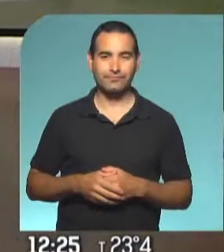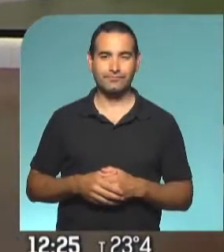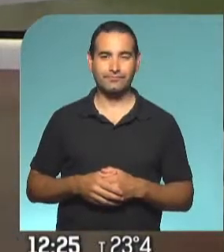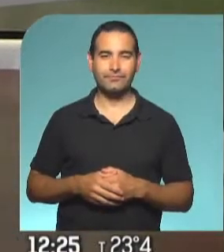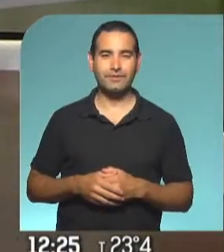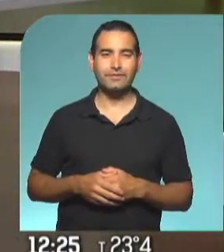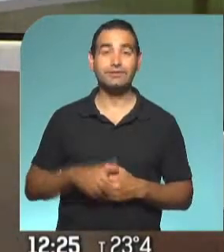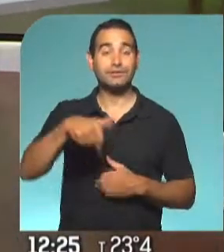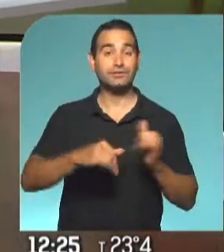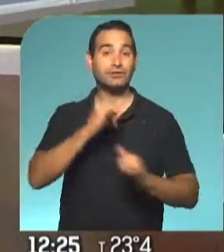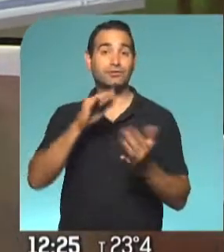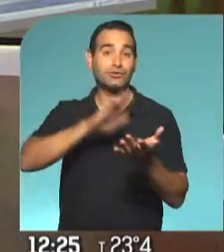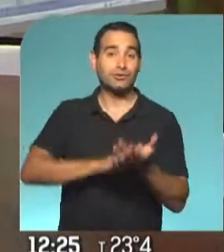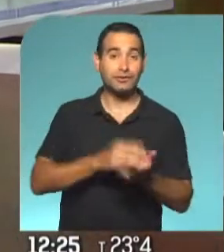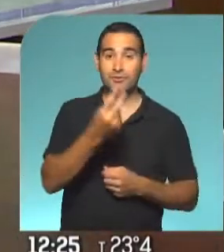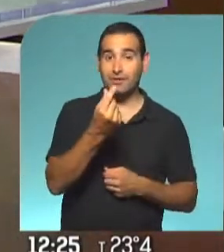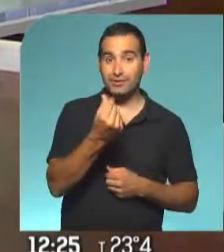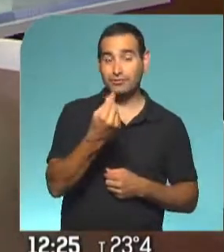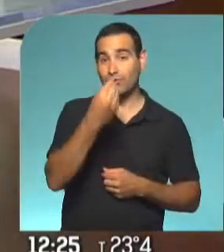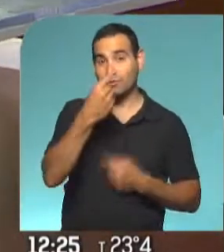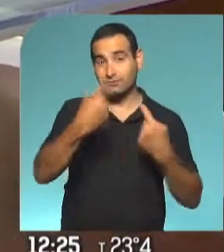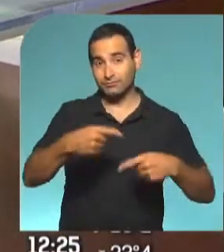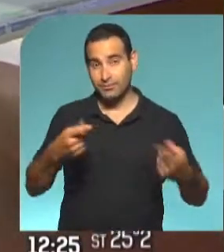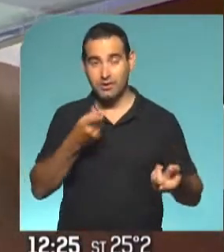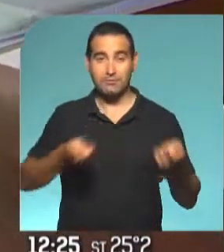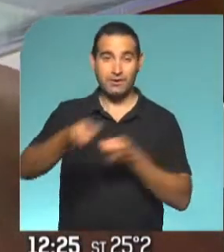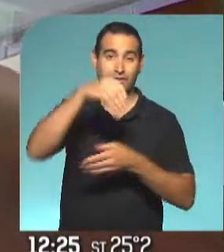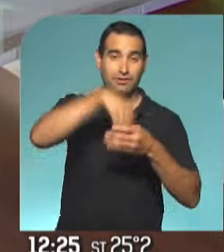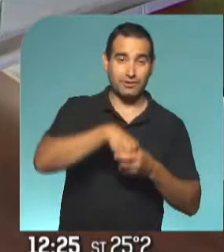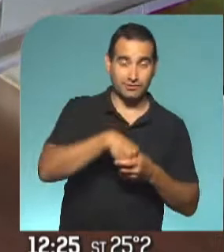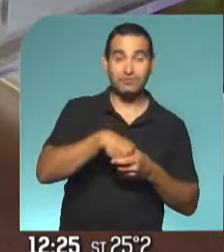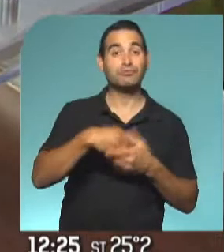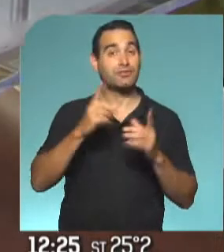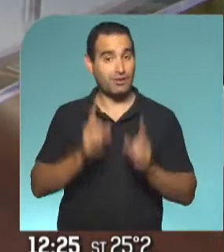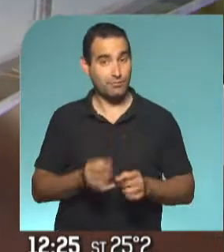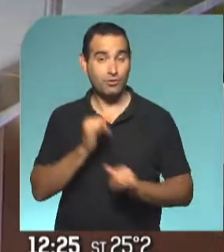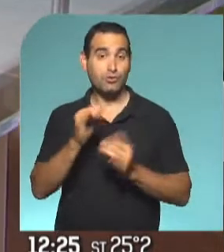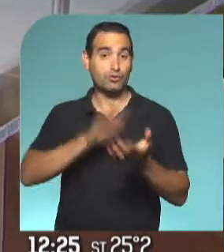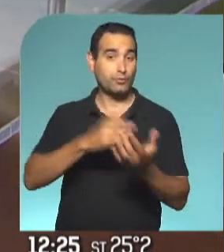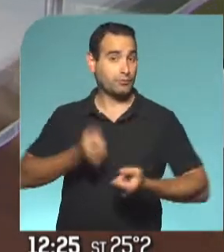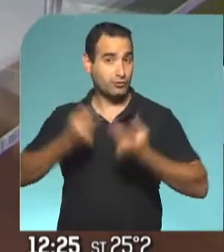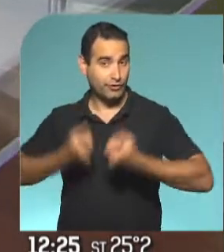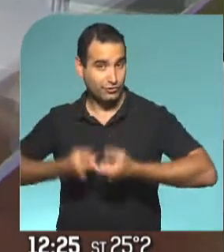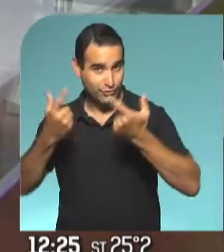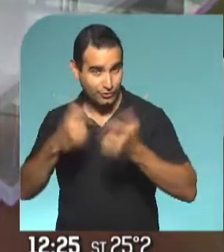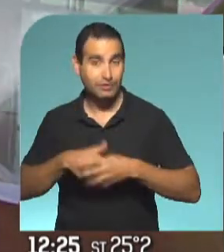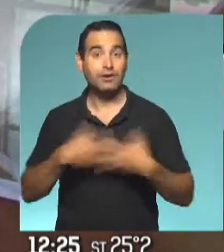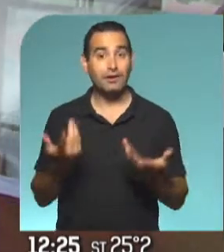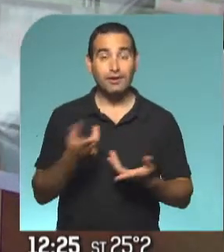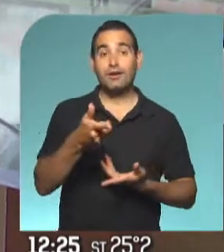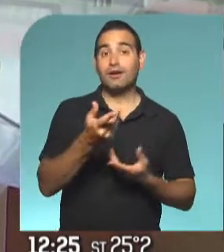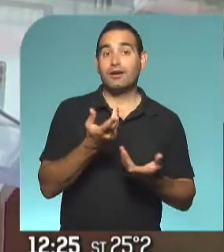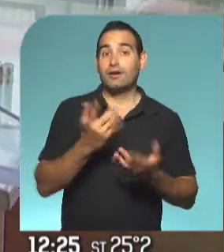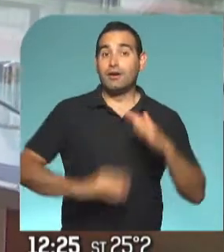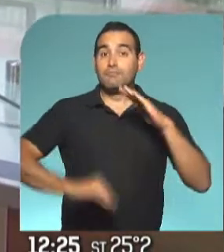y vamos a hablar del precio de los alimentos del mercado interno la mesa de los argentinos pero también de las exportaciones los cupos las